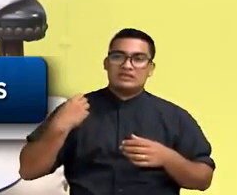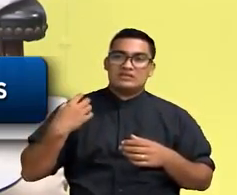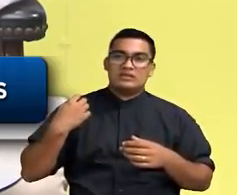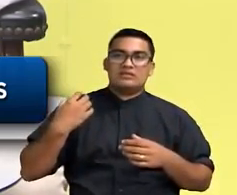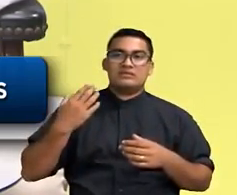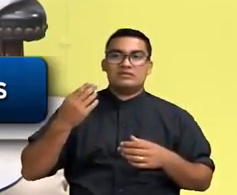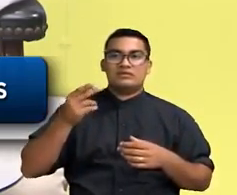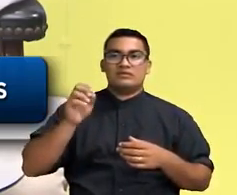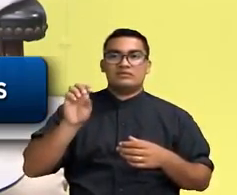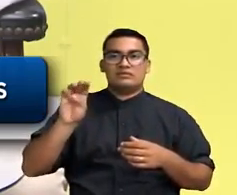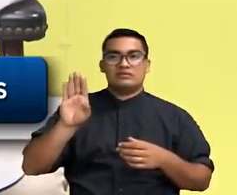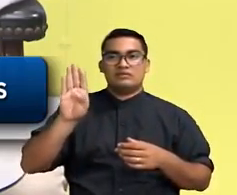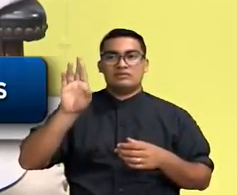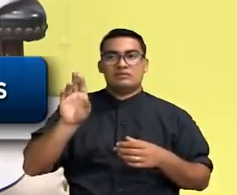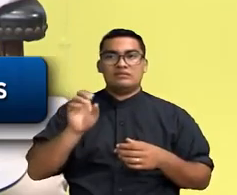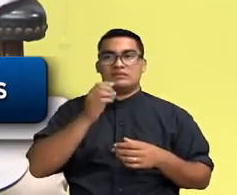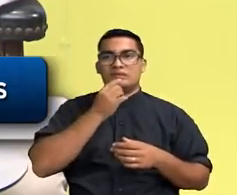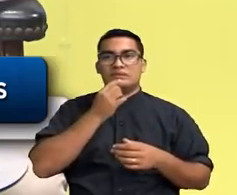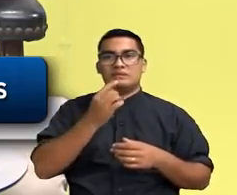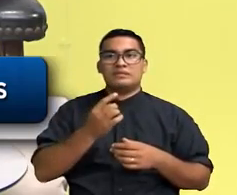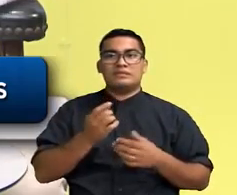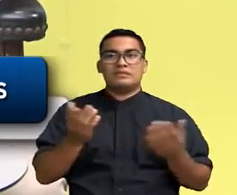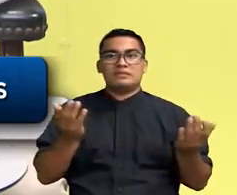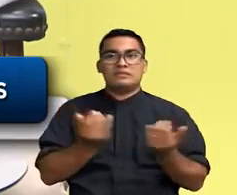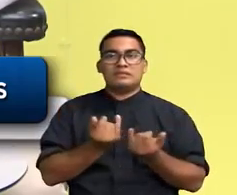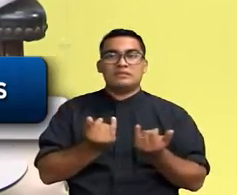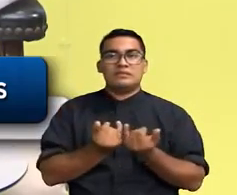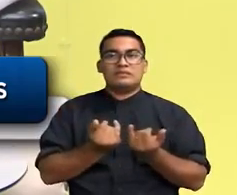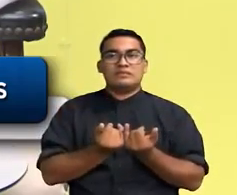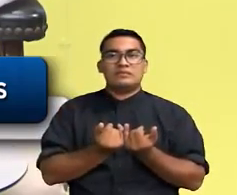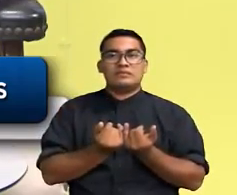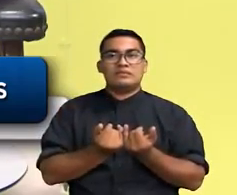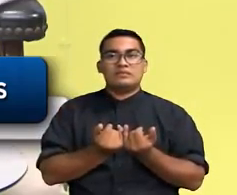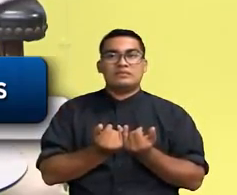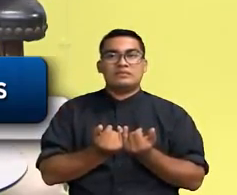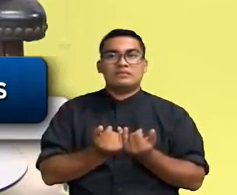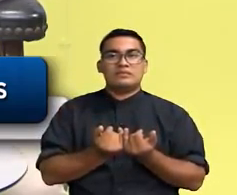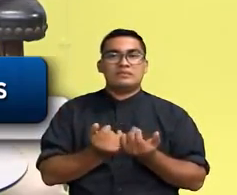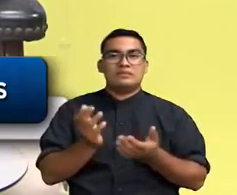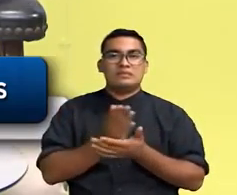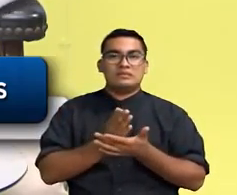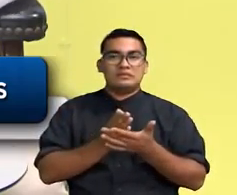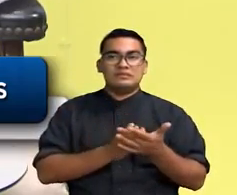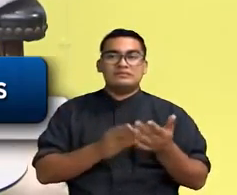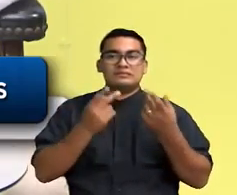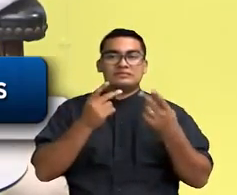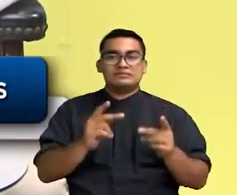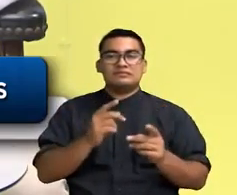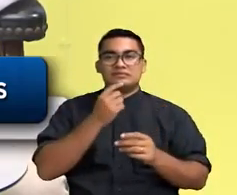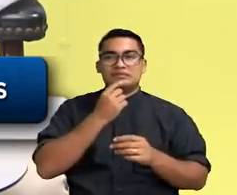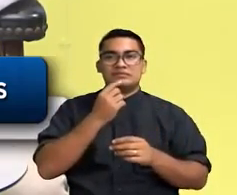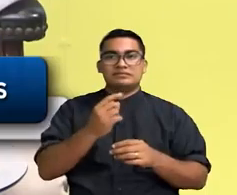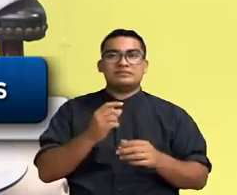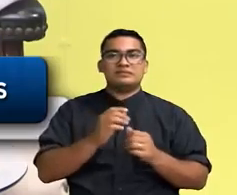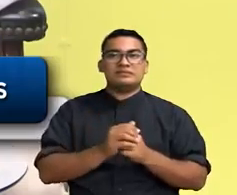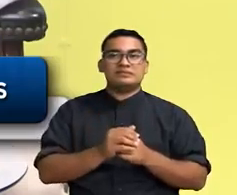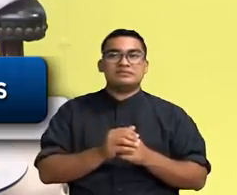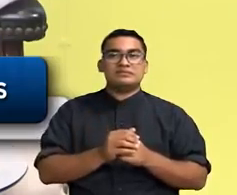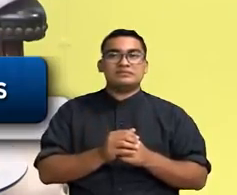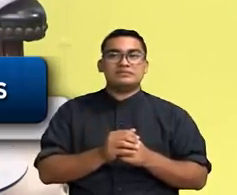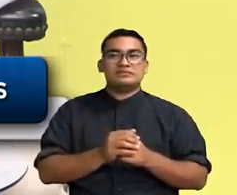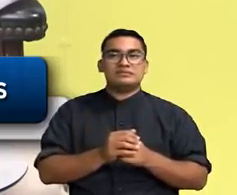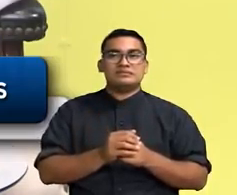identificado cuál es el que más se rompe, que tenemos 4, pero uno que se llama el supraespinoso, que es el